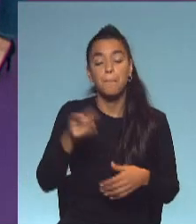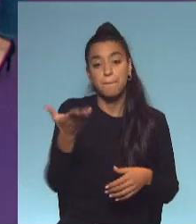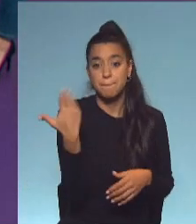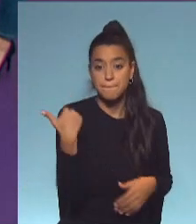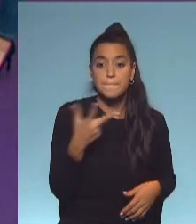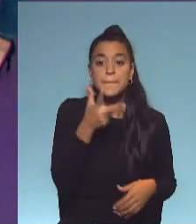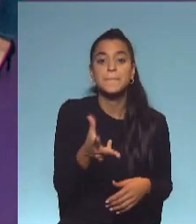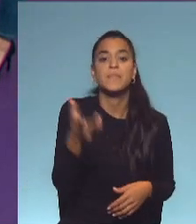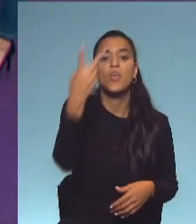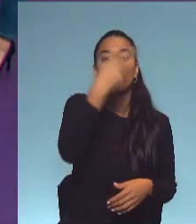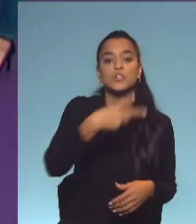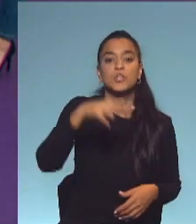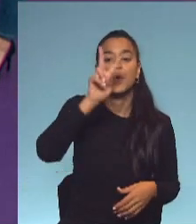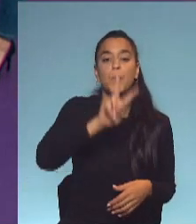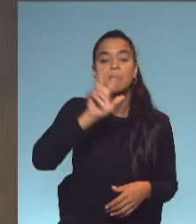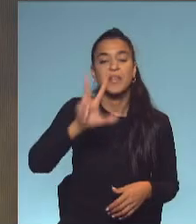decíamos